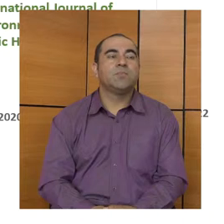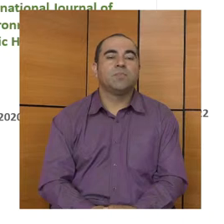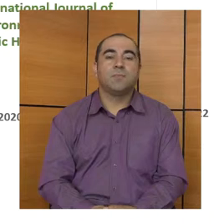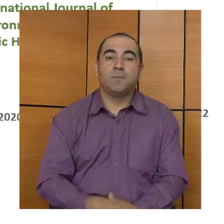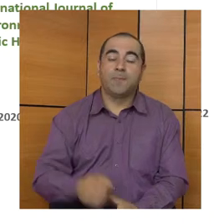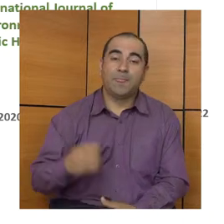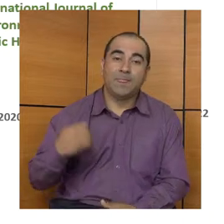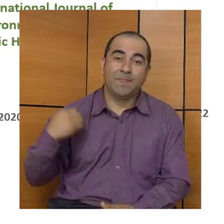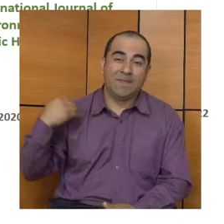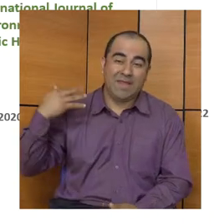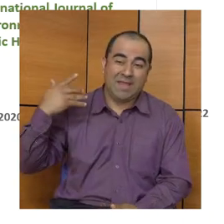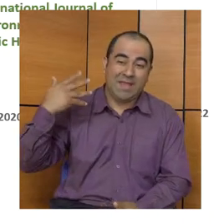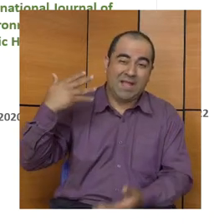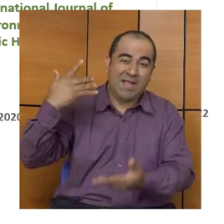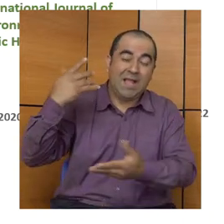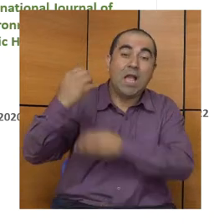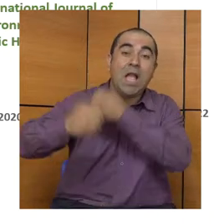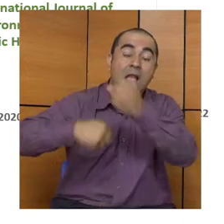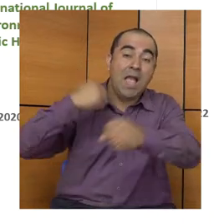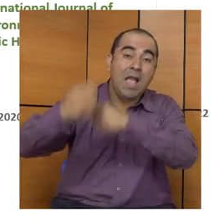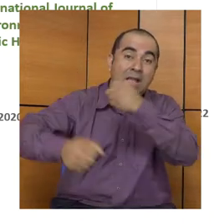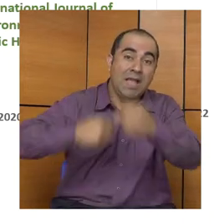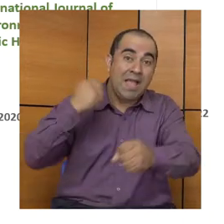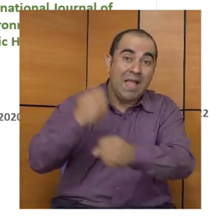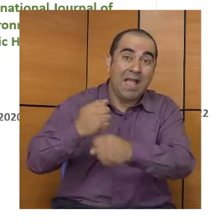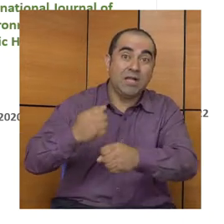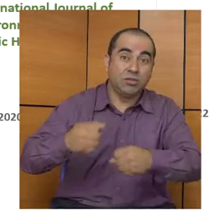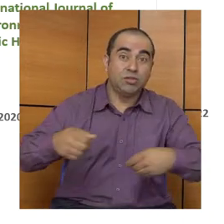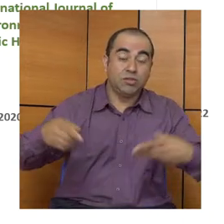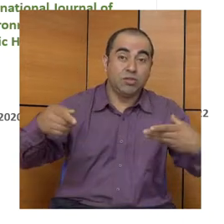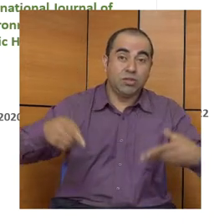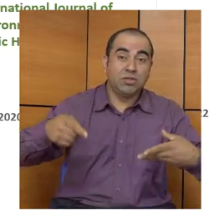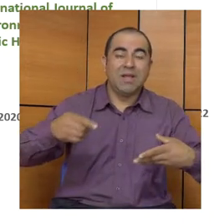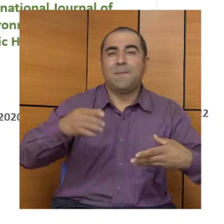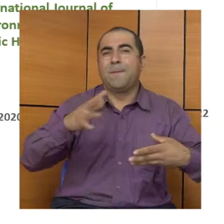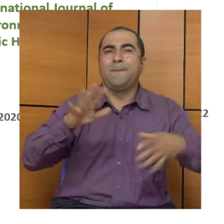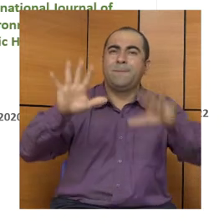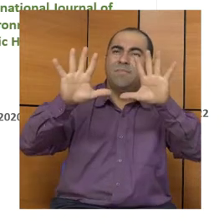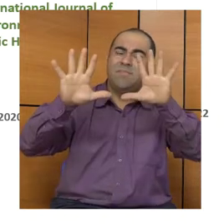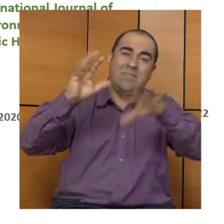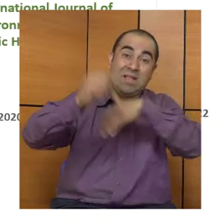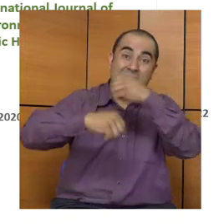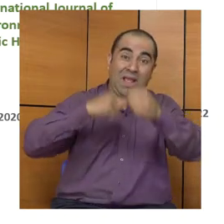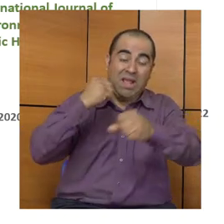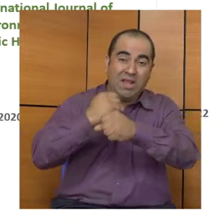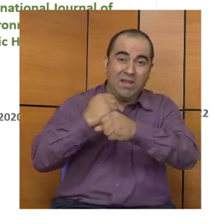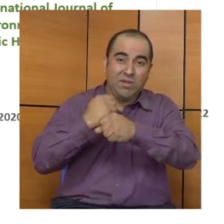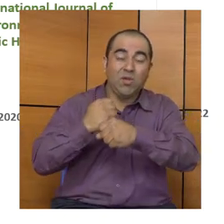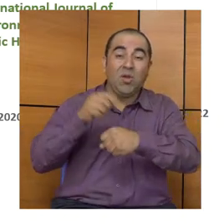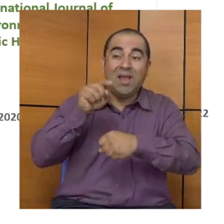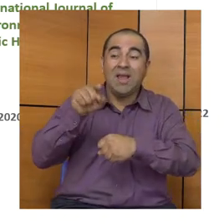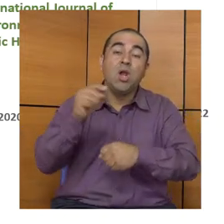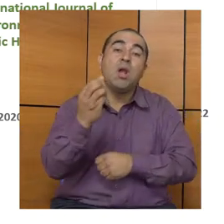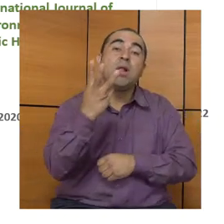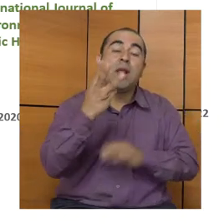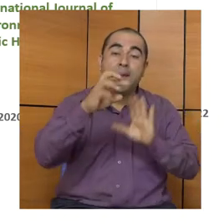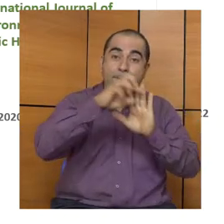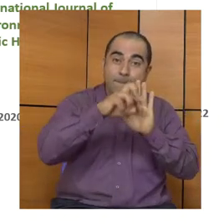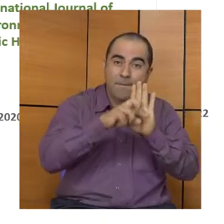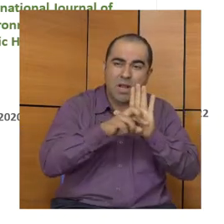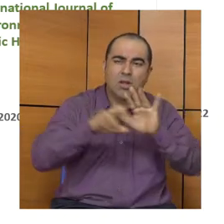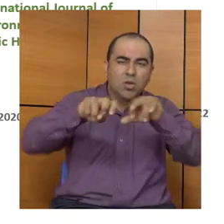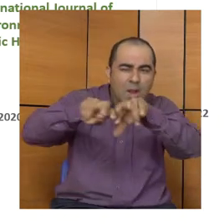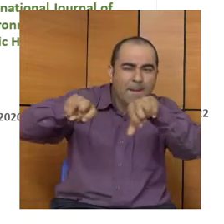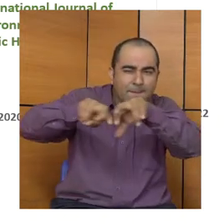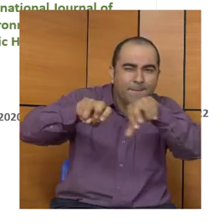A lo largo de estos años, a lo largo, como digo, de en torno a 10 años, pues estos tres proyectos de investigación